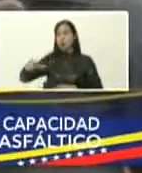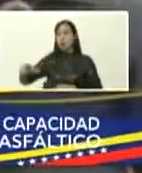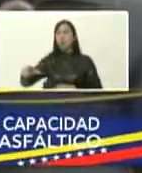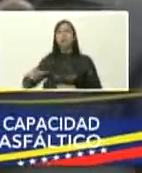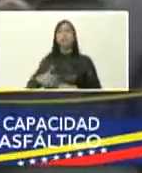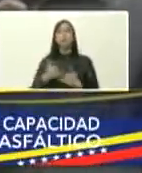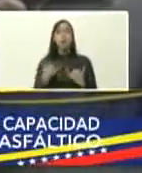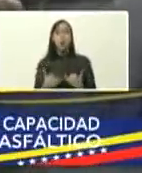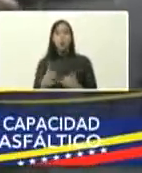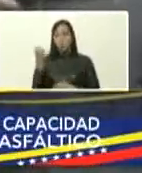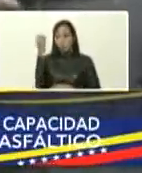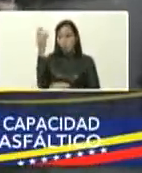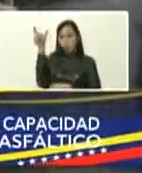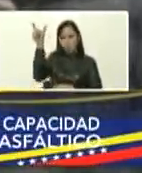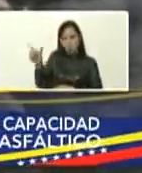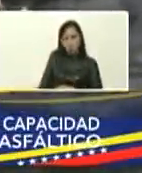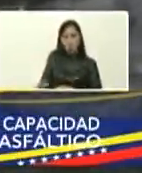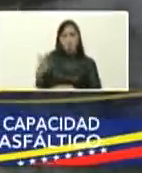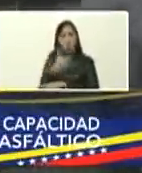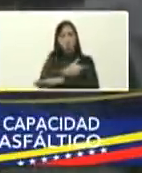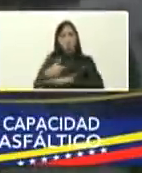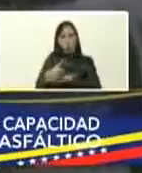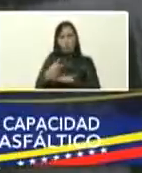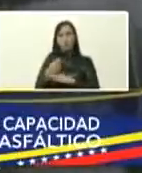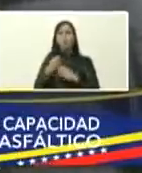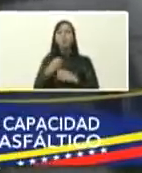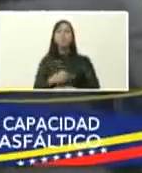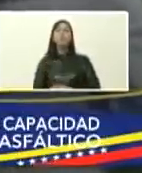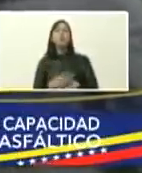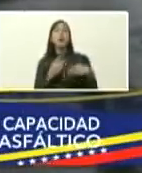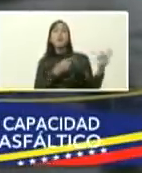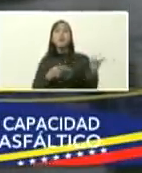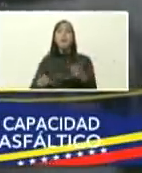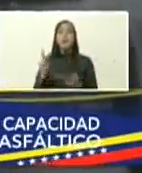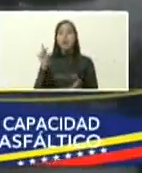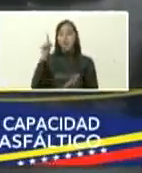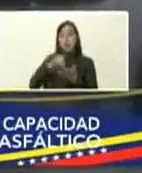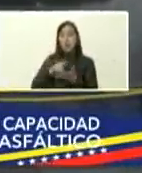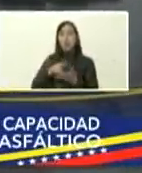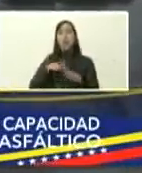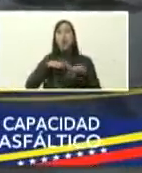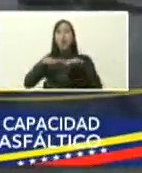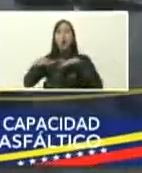derecho de palabra al gobernador, quien nos va a dar la bienvenida aquí en el estado Cojedes.